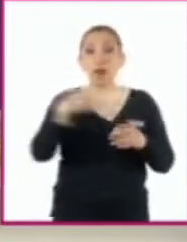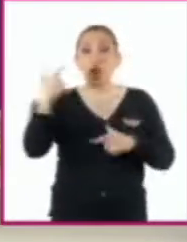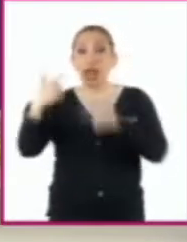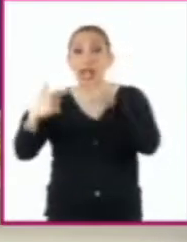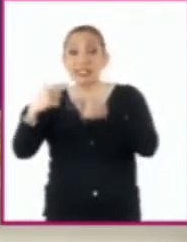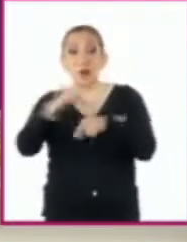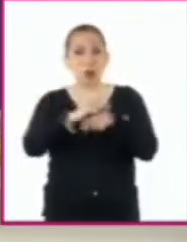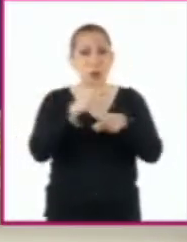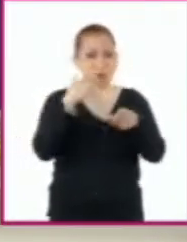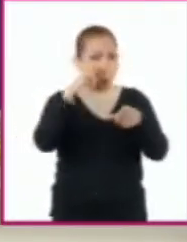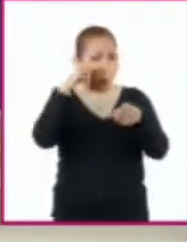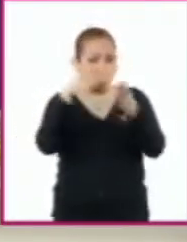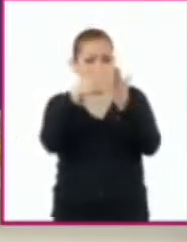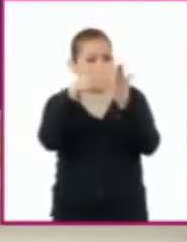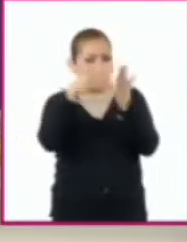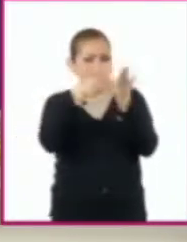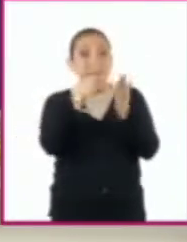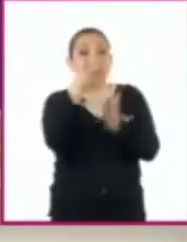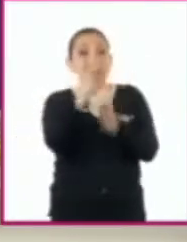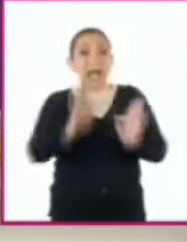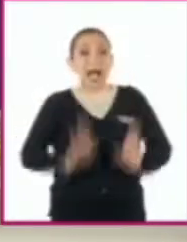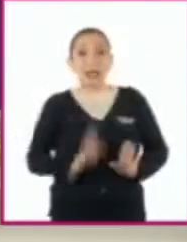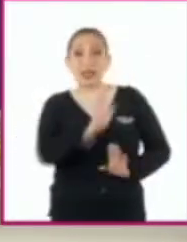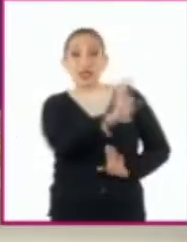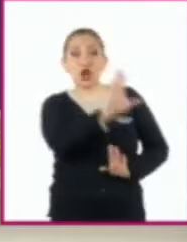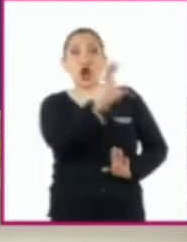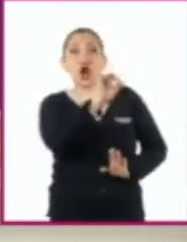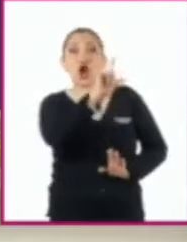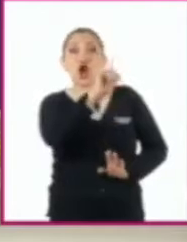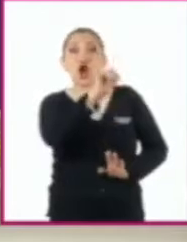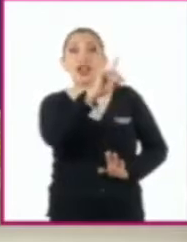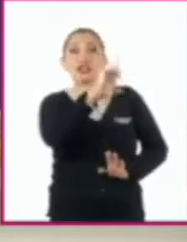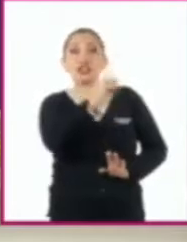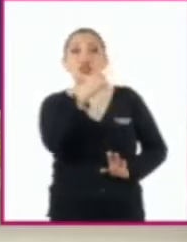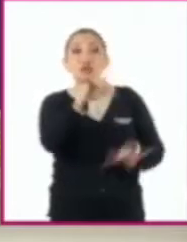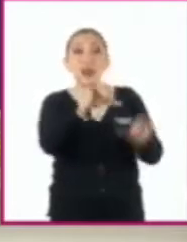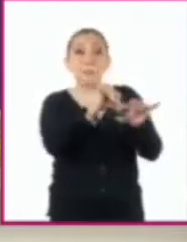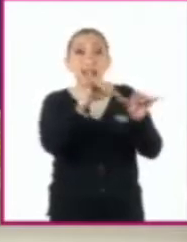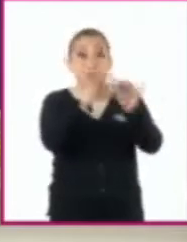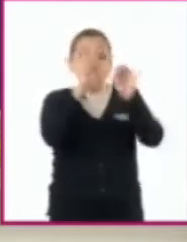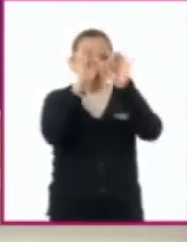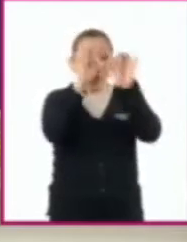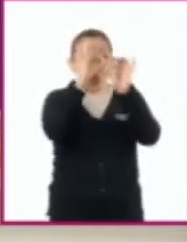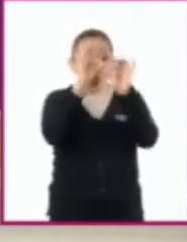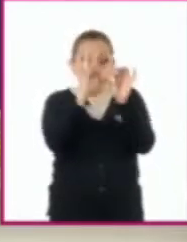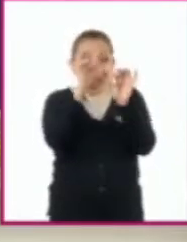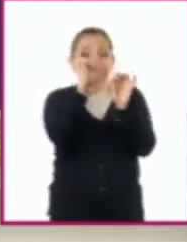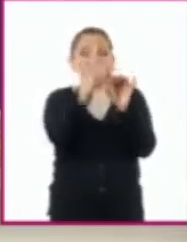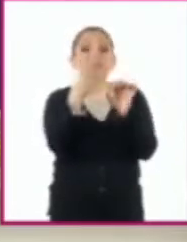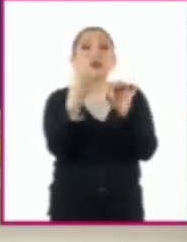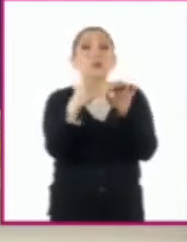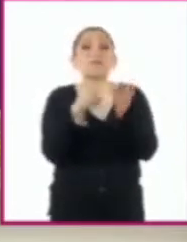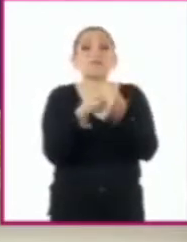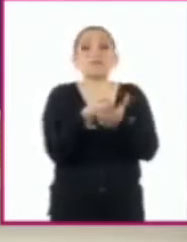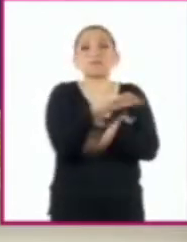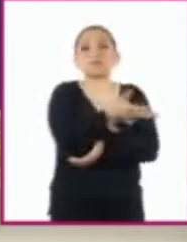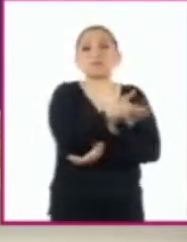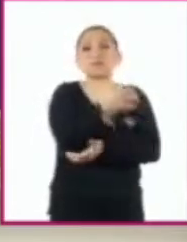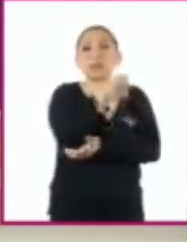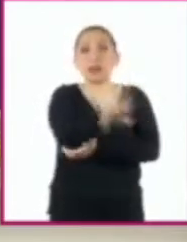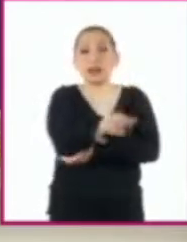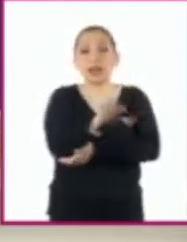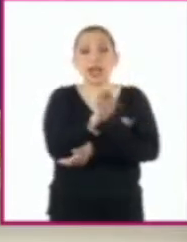leche ni en el huevo. Esta es una propiedad de los coloides, debido a su tamaño de partícula. A este fenómeno se le